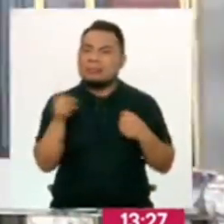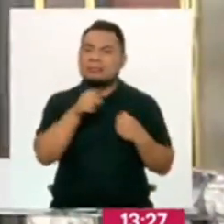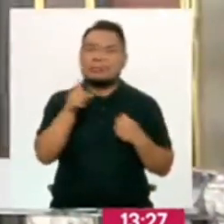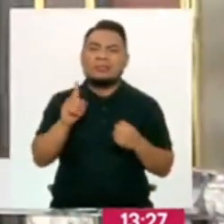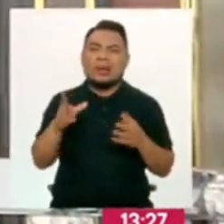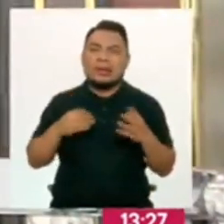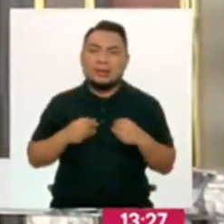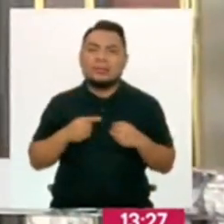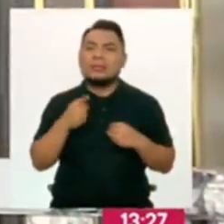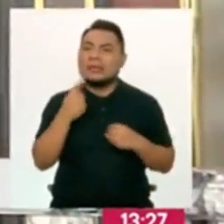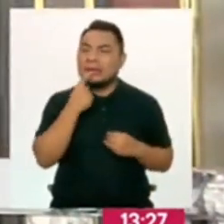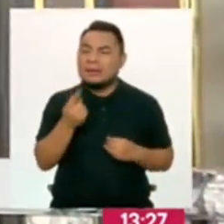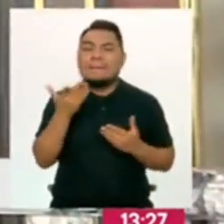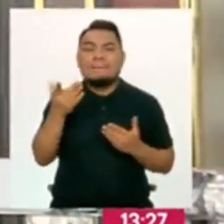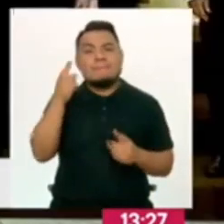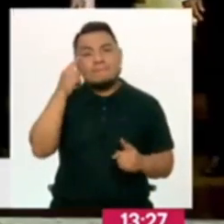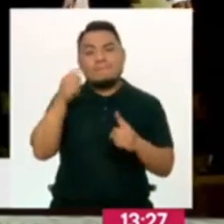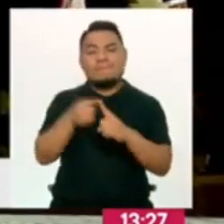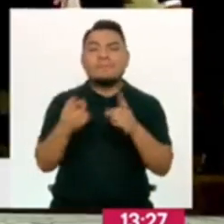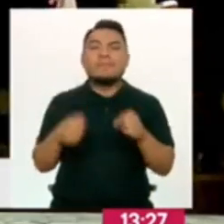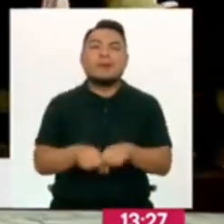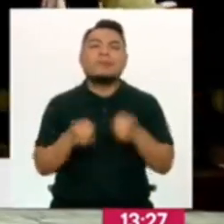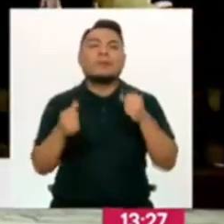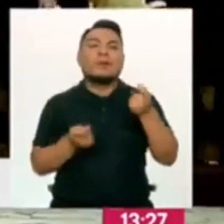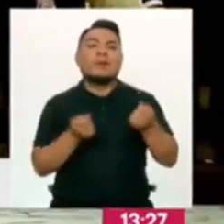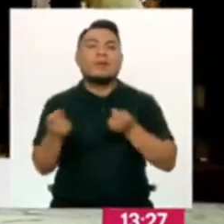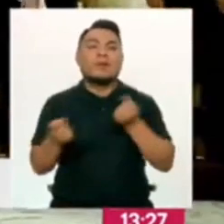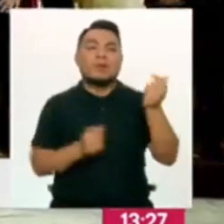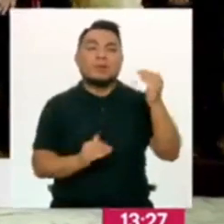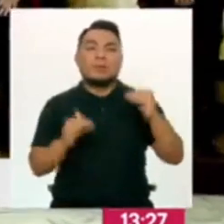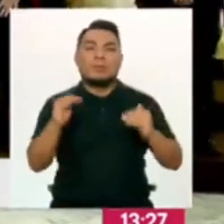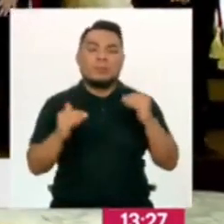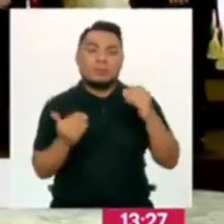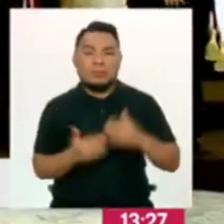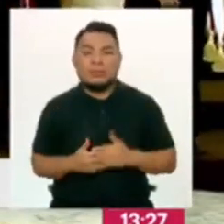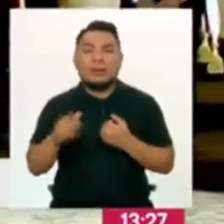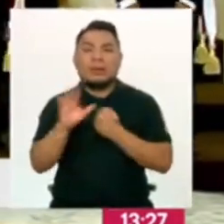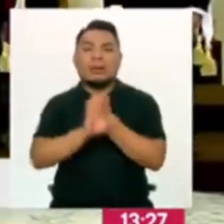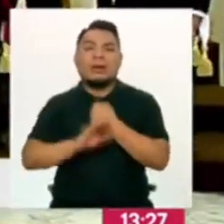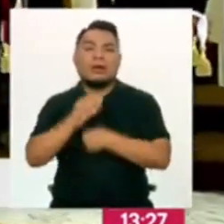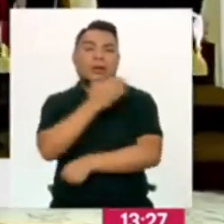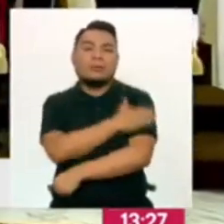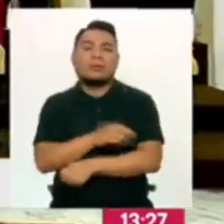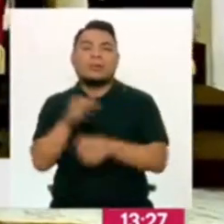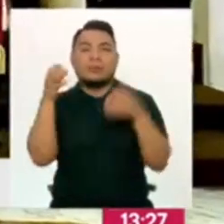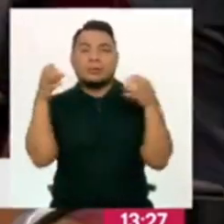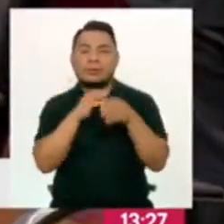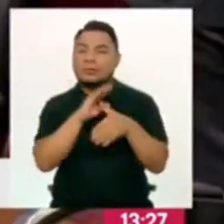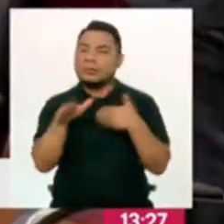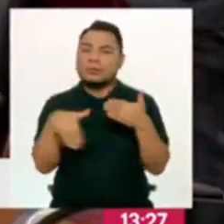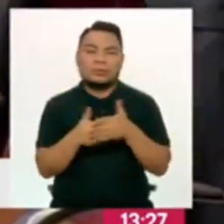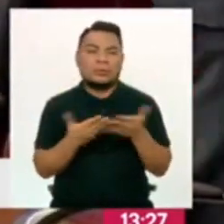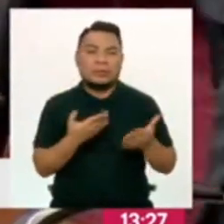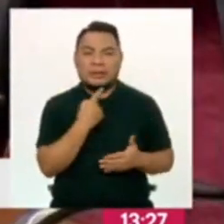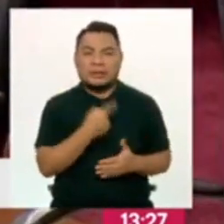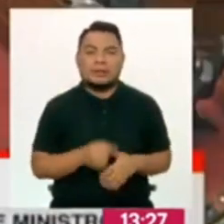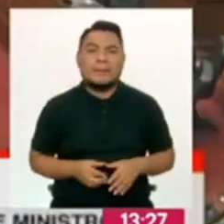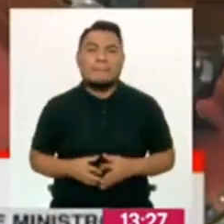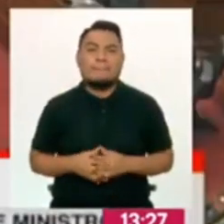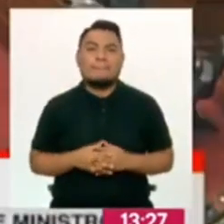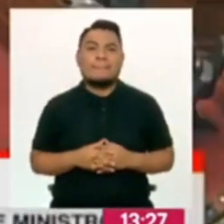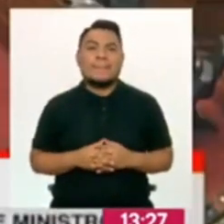iniciativa porque manifiestan que el objetivo es romper el equilibrio de poderes, blindar al Congreso en todos los extremos.